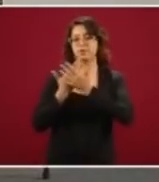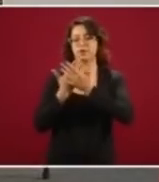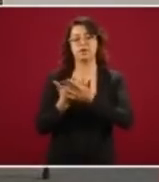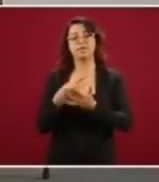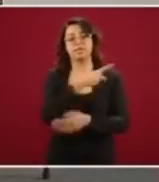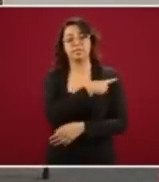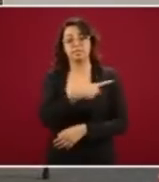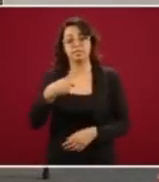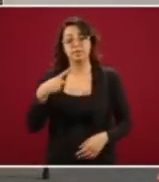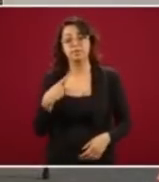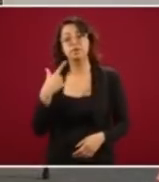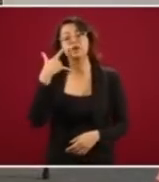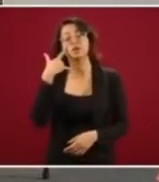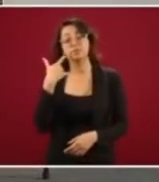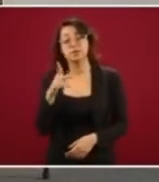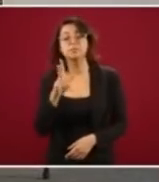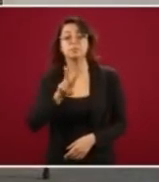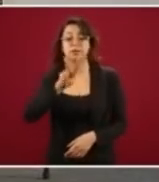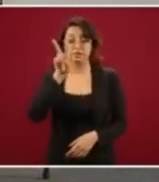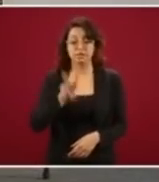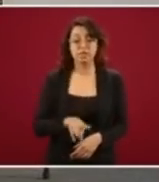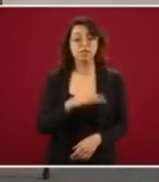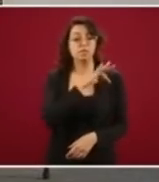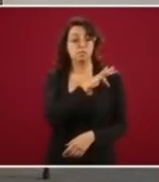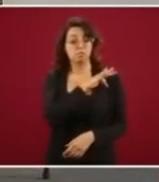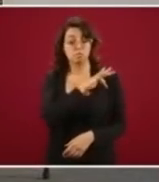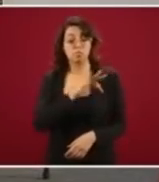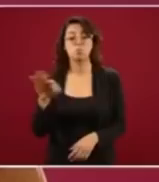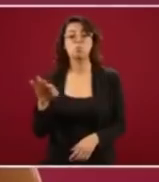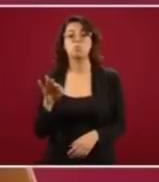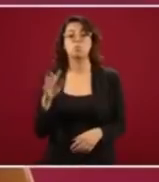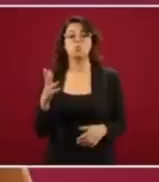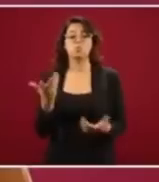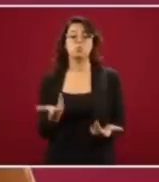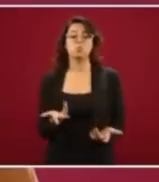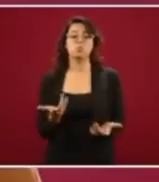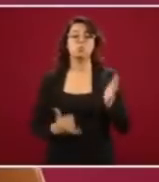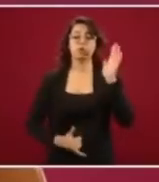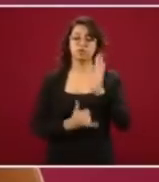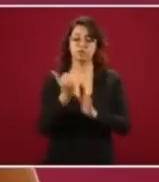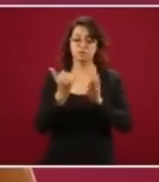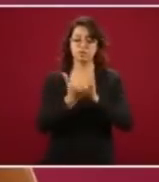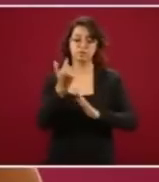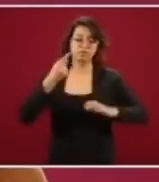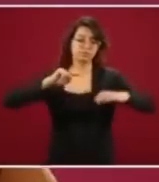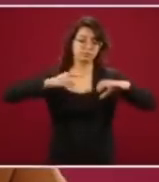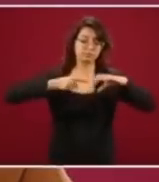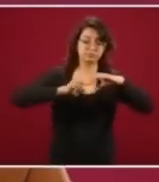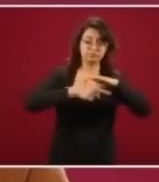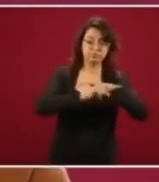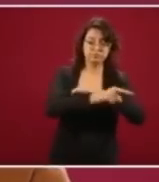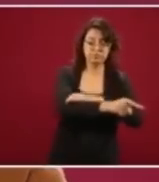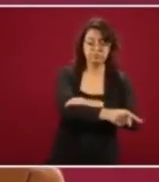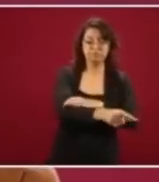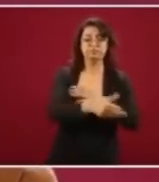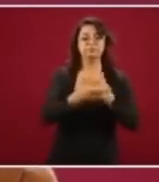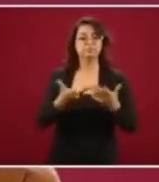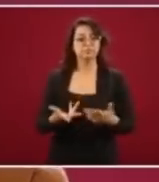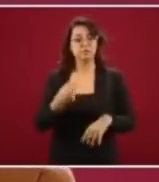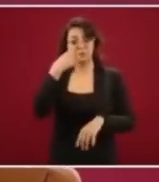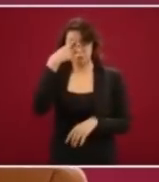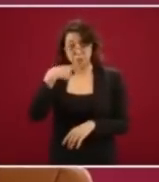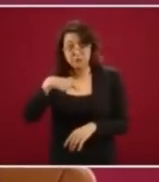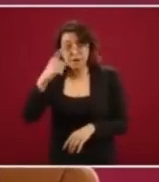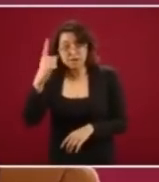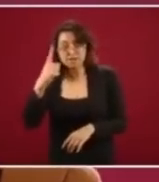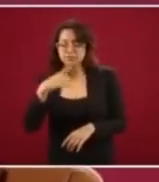ese, digamos, que en efecto vamos a hacer ese inclinado. No va a ser sencillo,